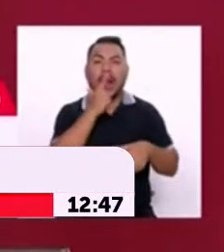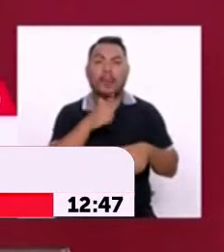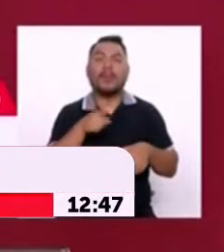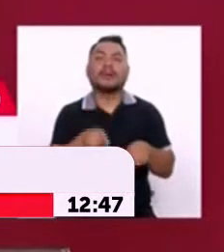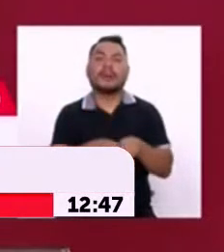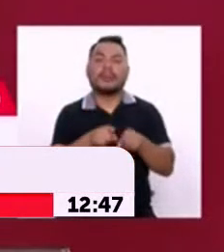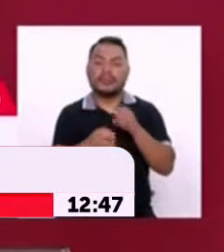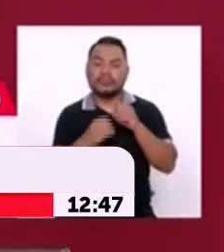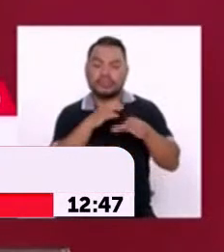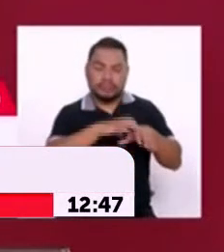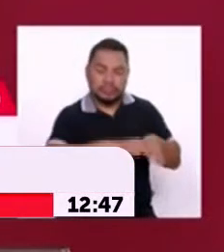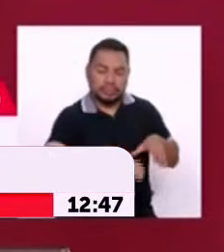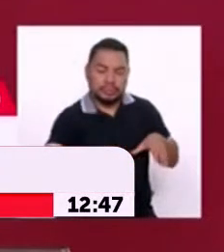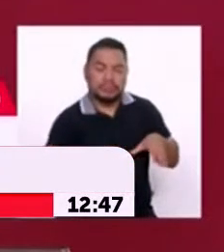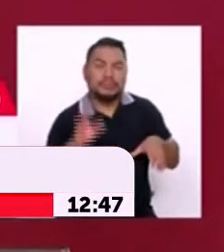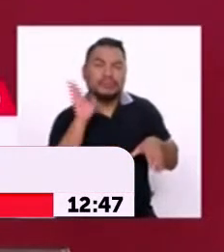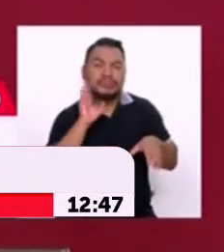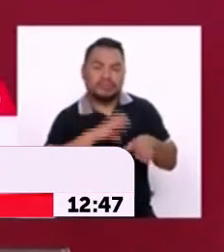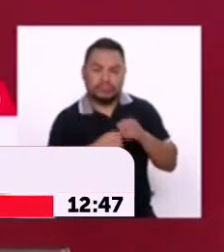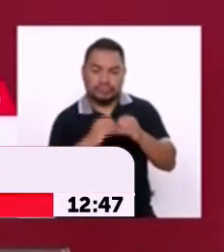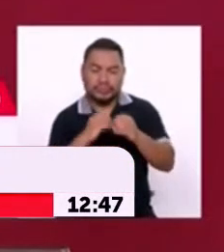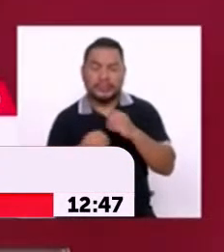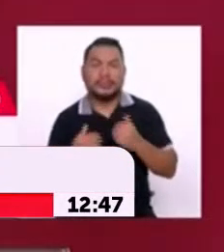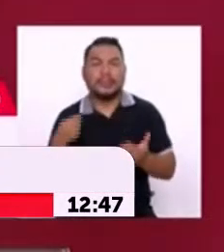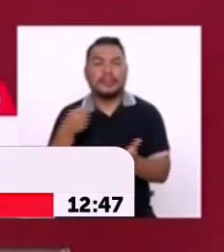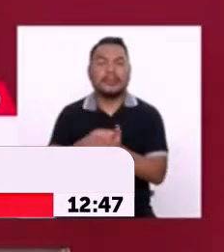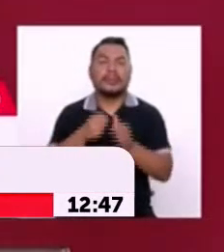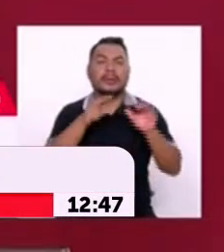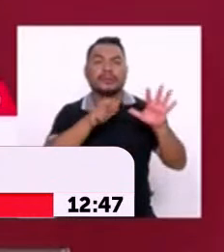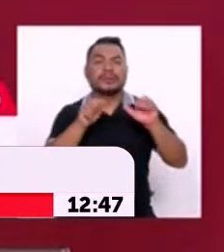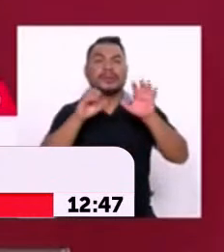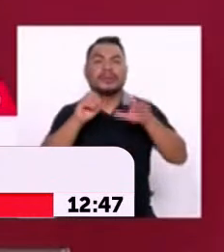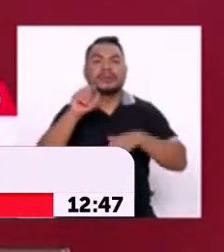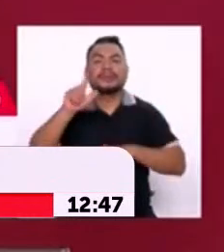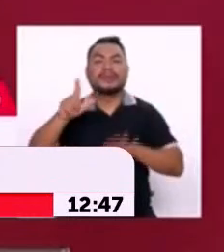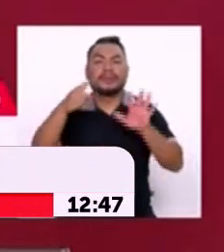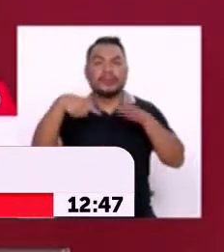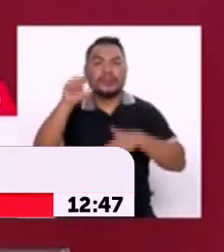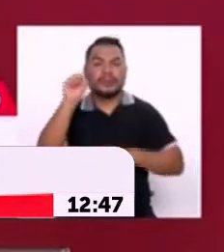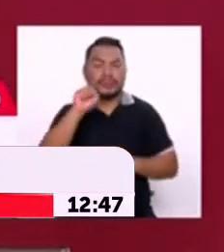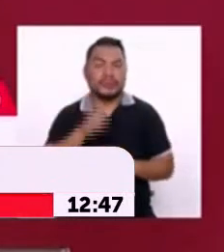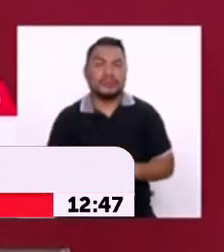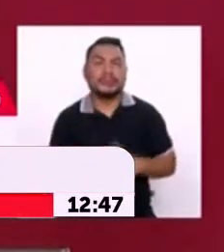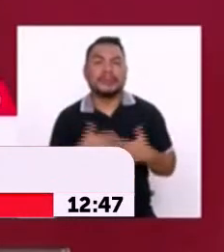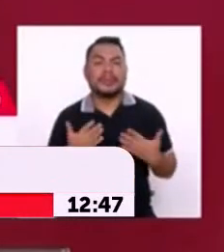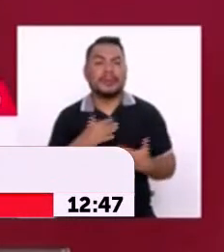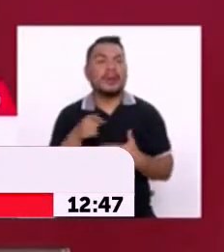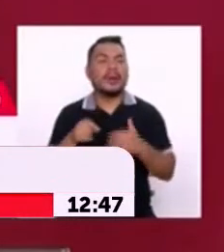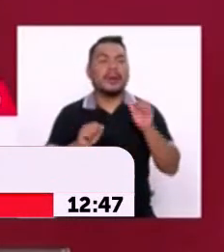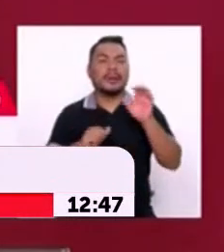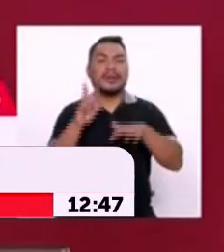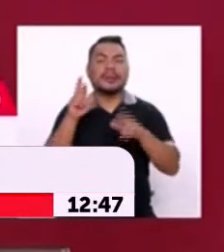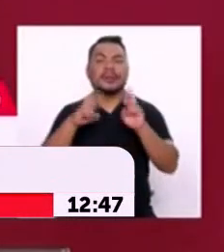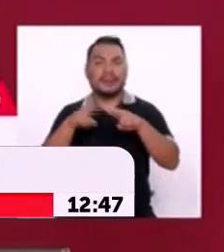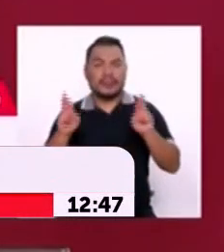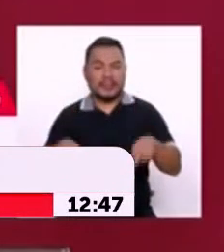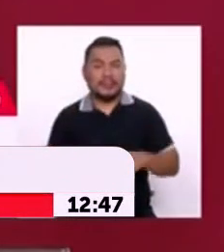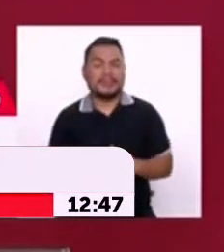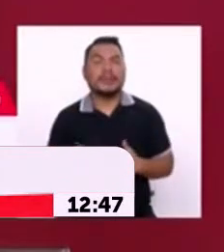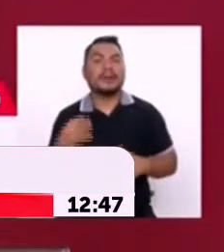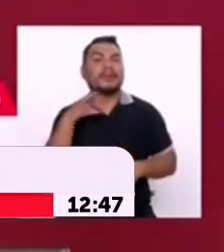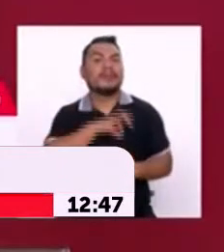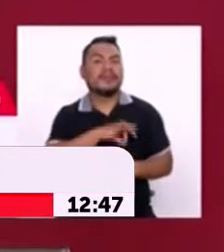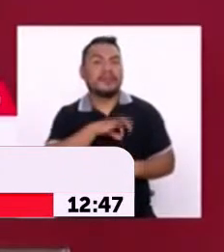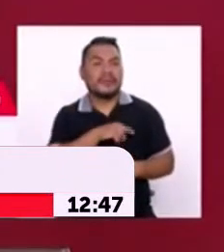agua y saneamiento con una inversión total de más de 807 millones de soles en 15